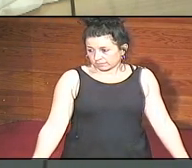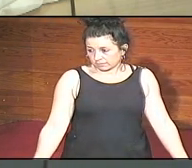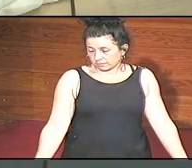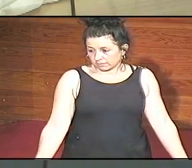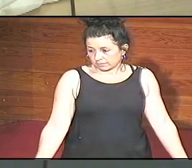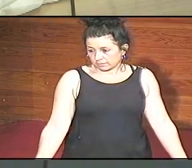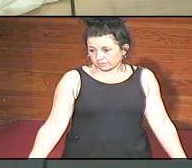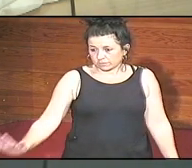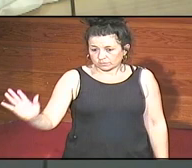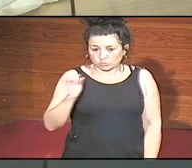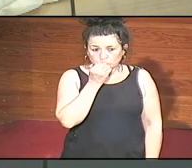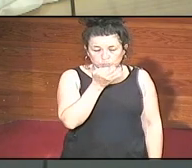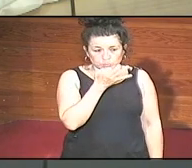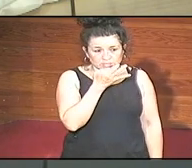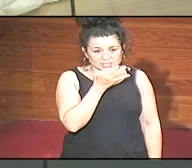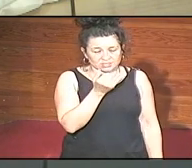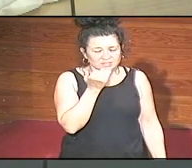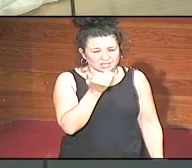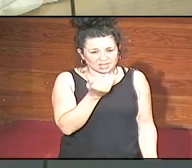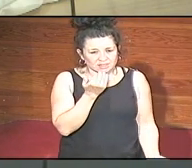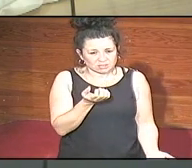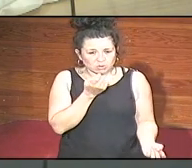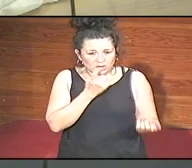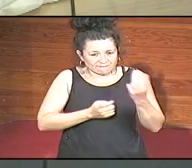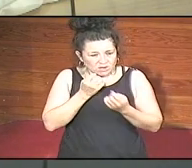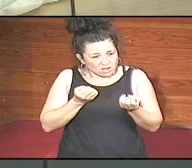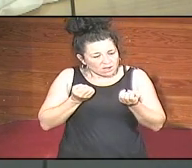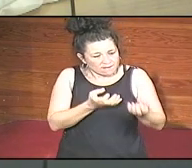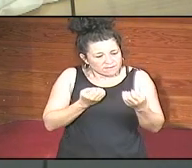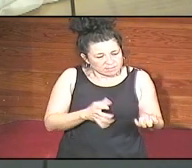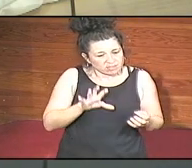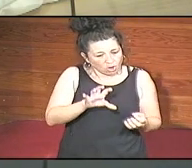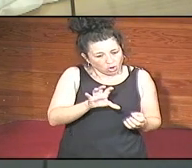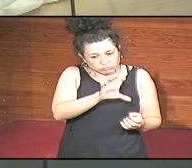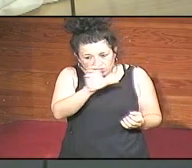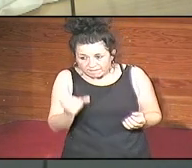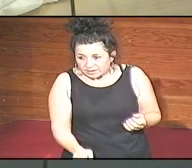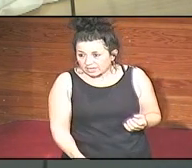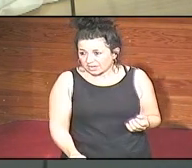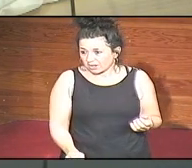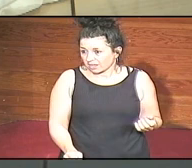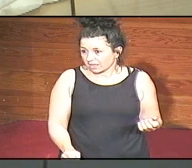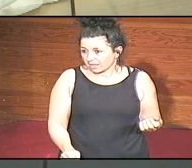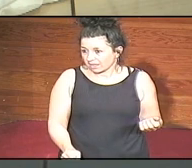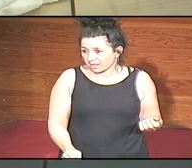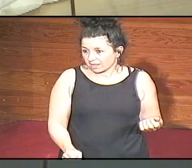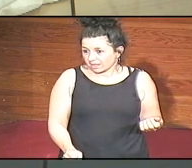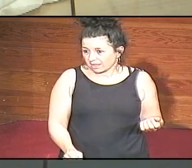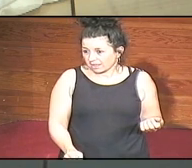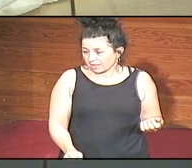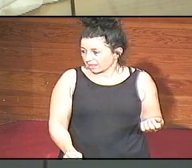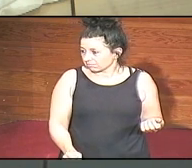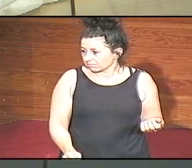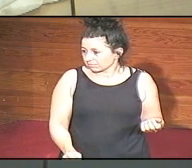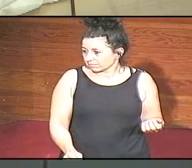buenas tardes muchas gracias por la información que nos estás dando sobre el continente africano entonces creo